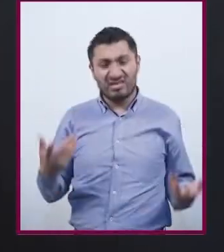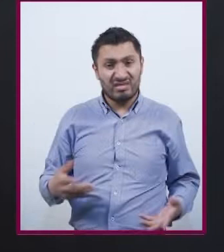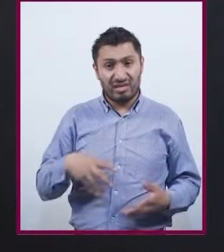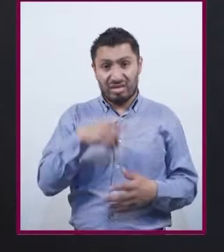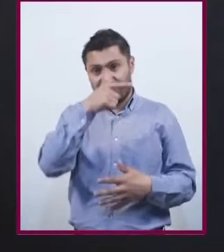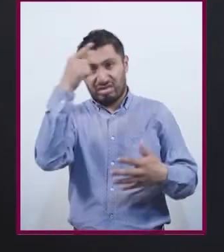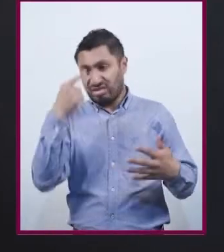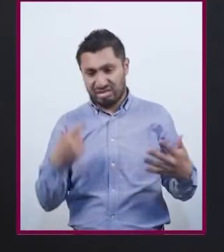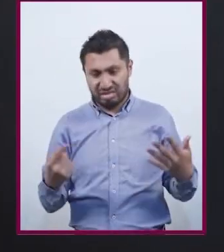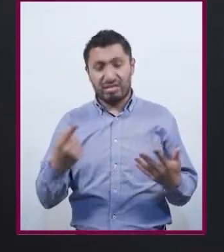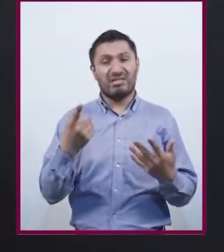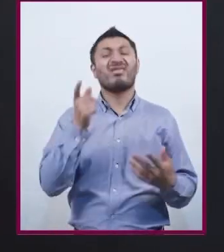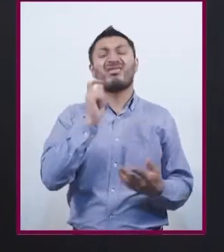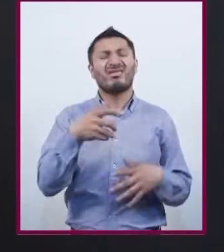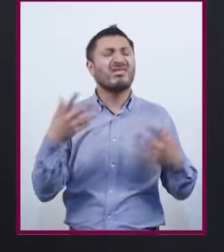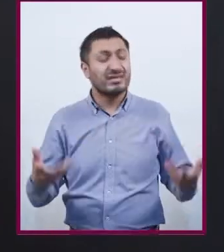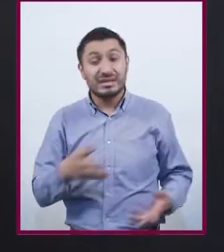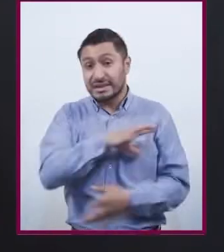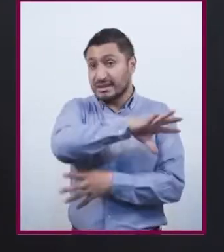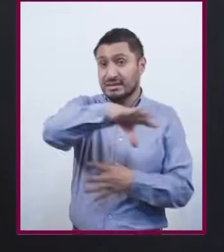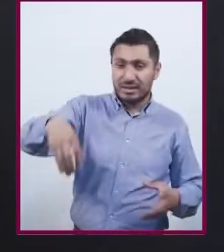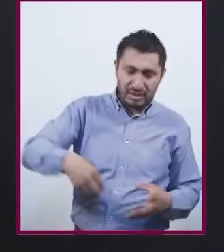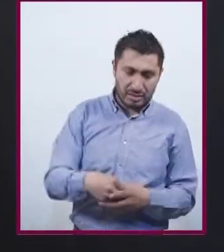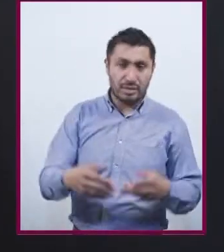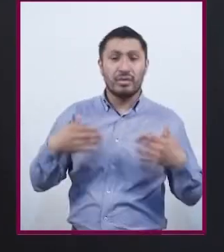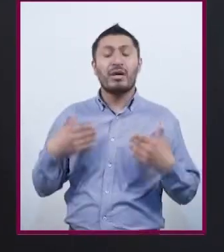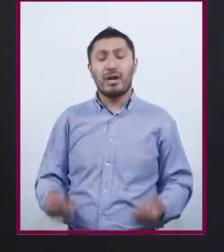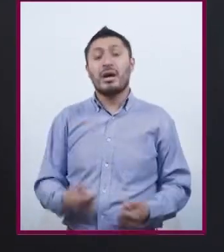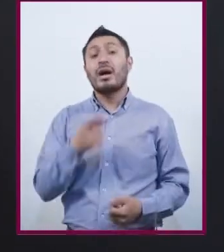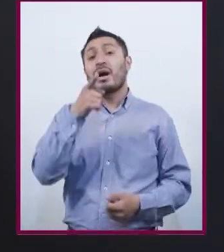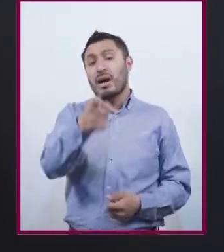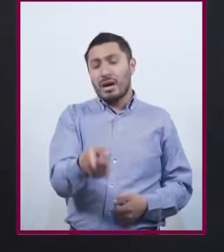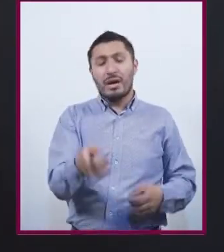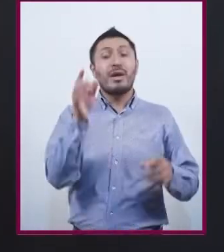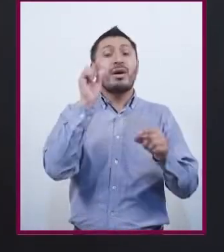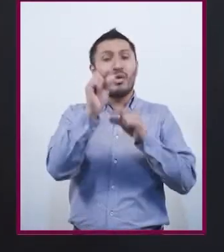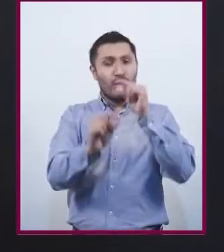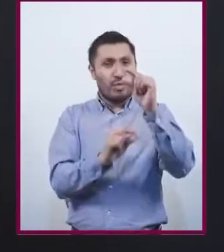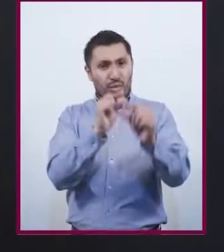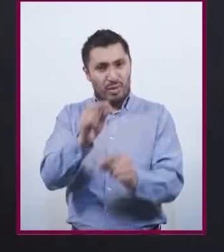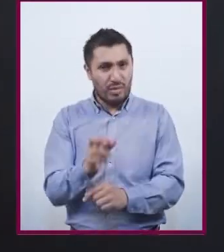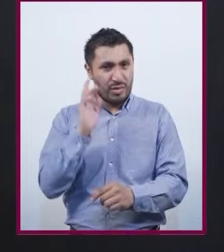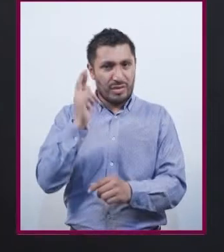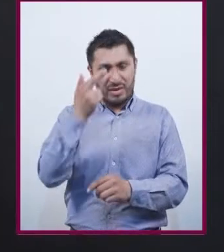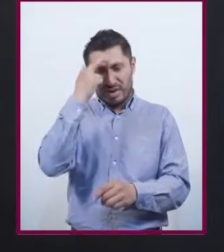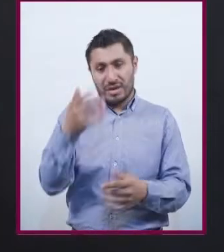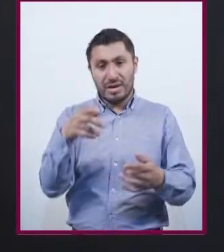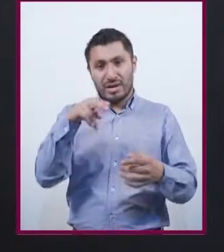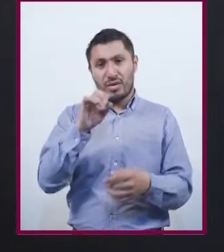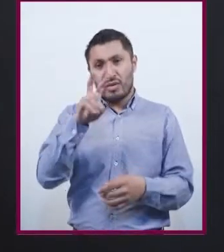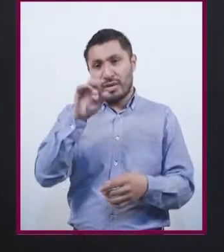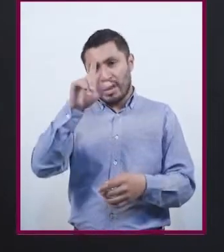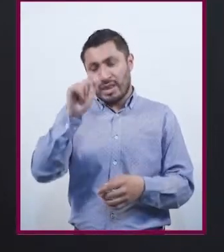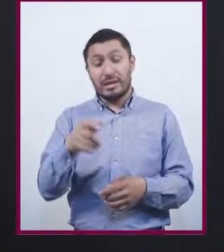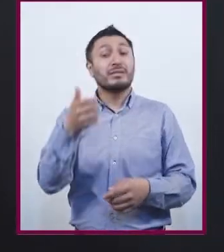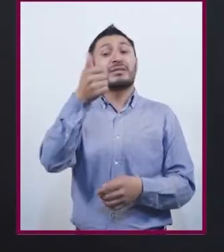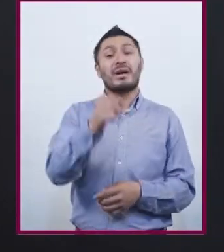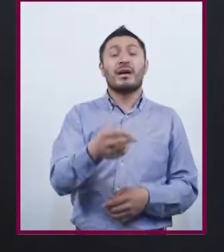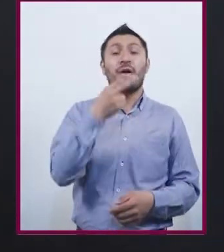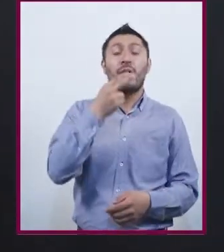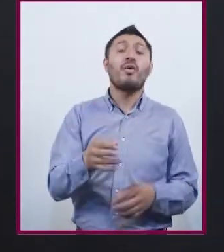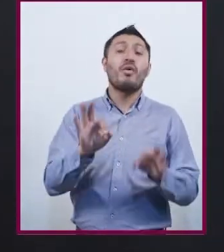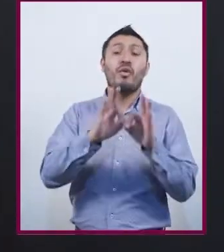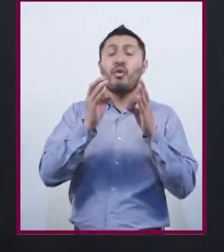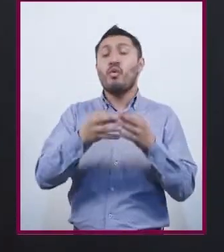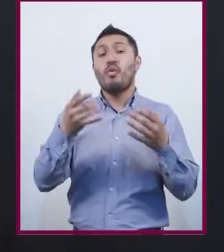Frankenstein? Ya lo verás a continuación. Todo esto cobrará sentido una vez que repasemos la trama de la novela. Y es